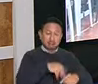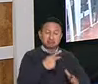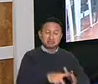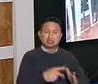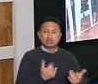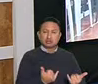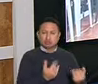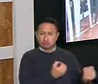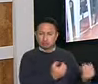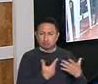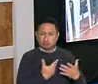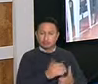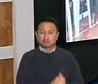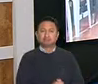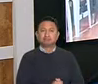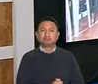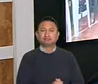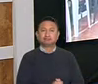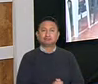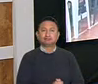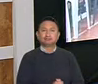hora?